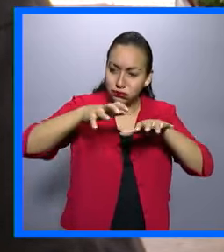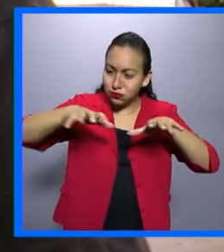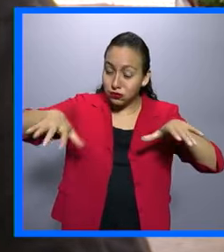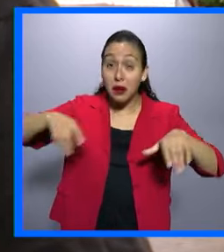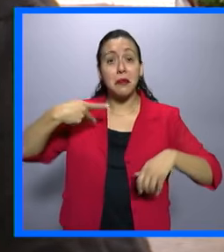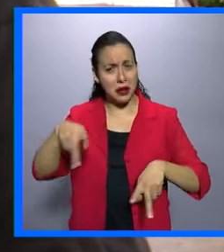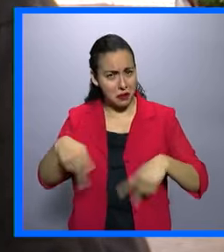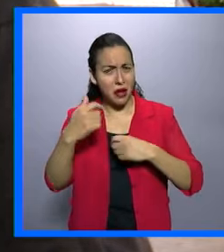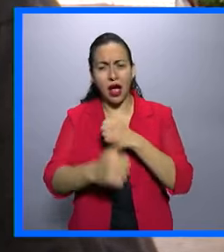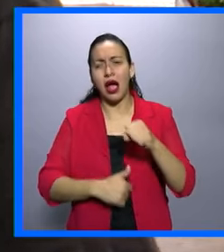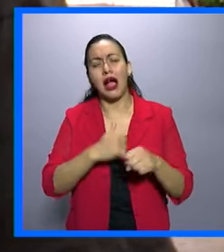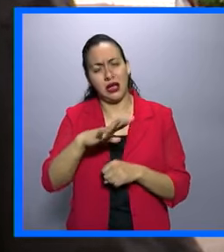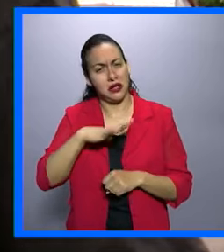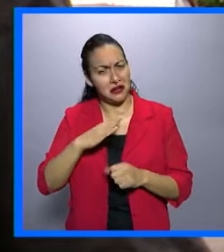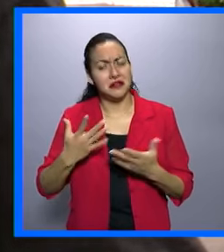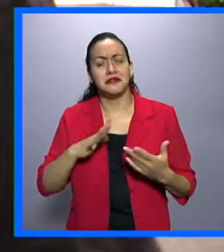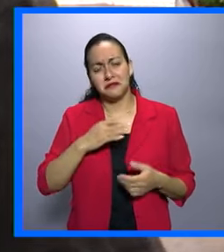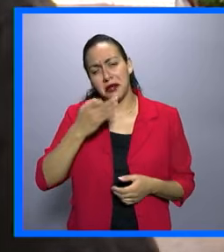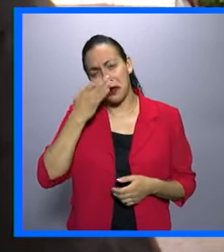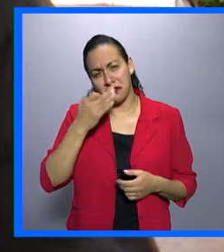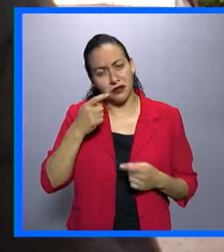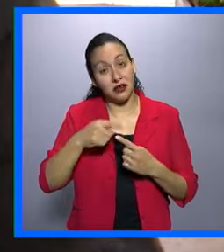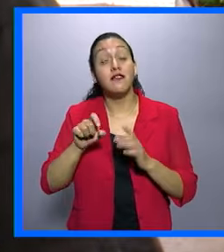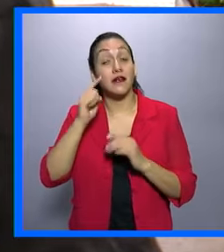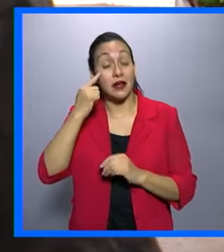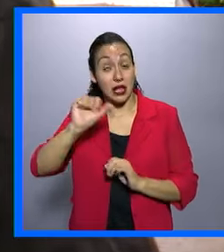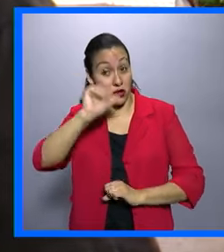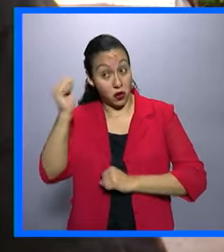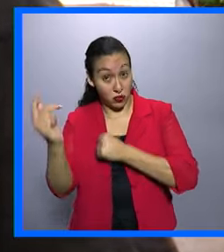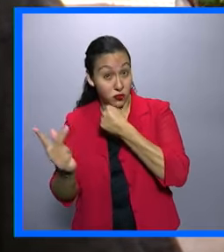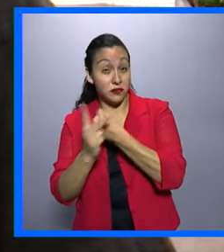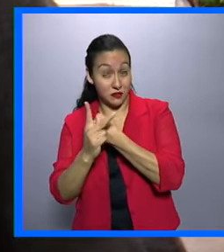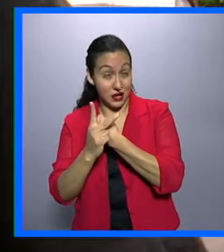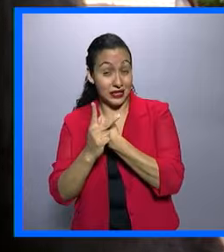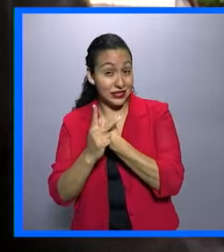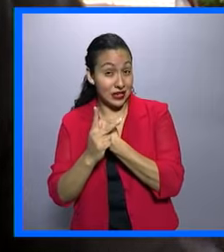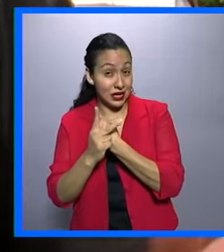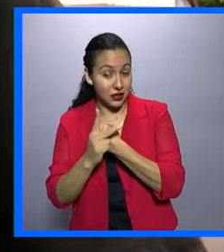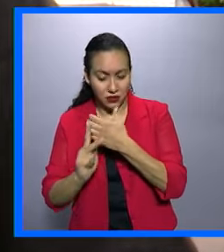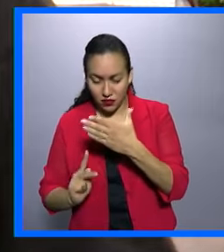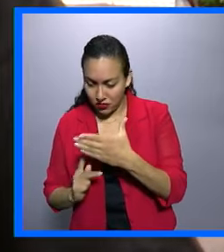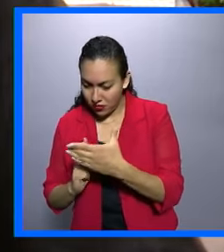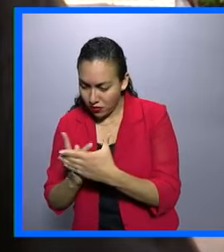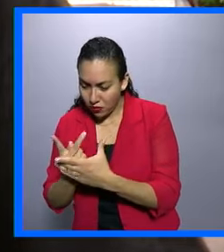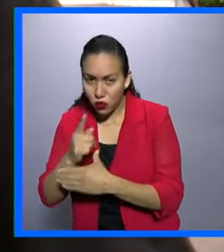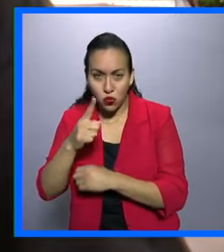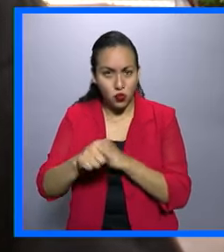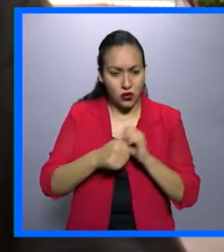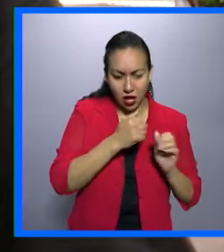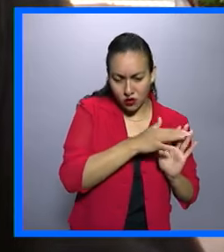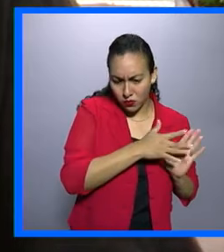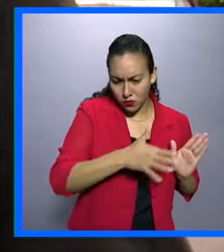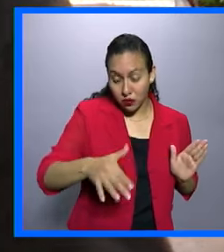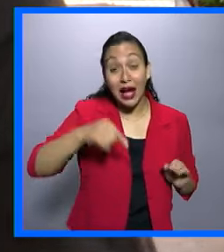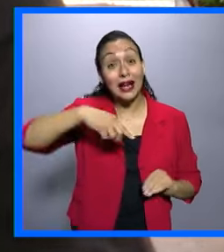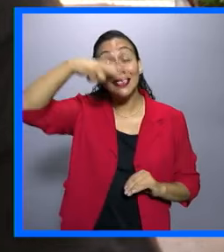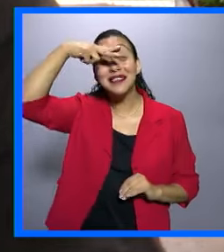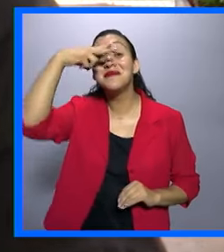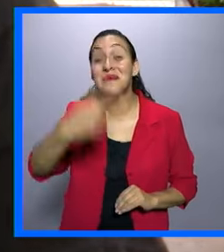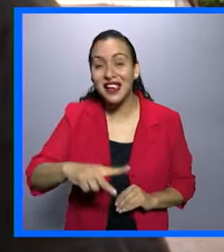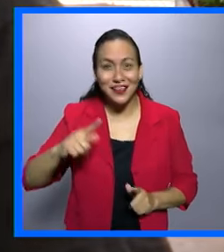año. Le digo, en otros países la cultivan a lo largo del año. Aquí en México, como es